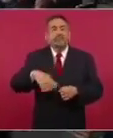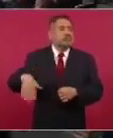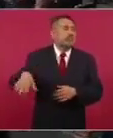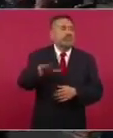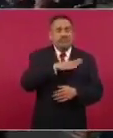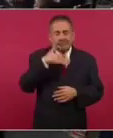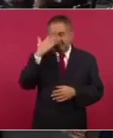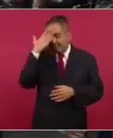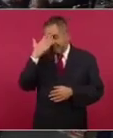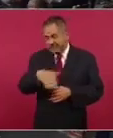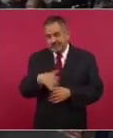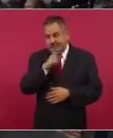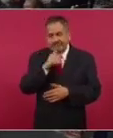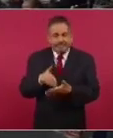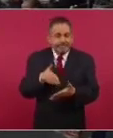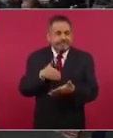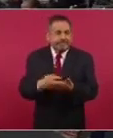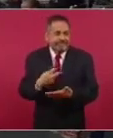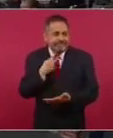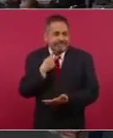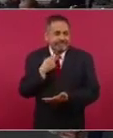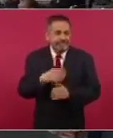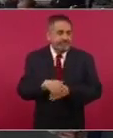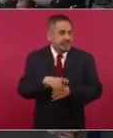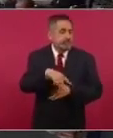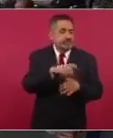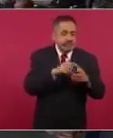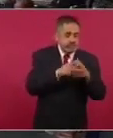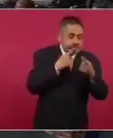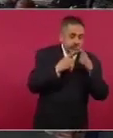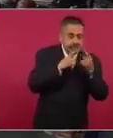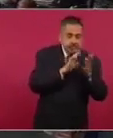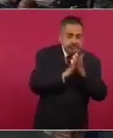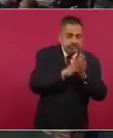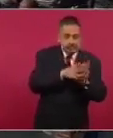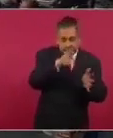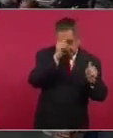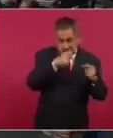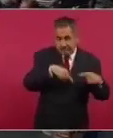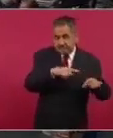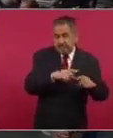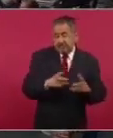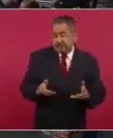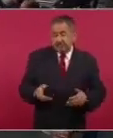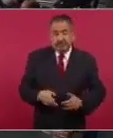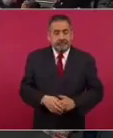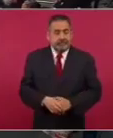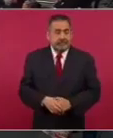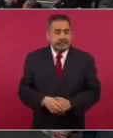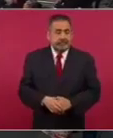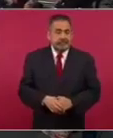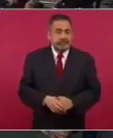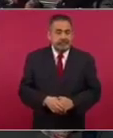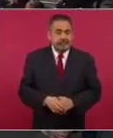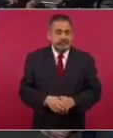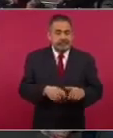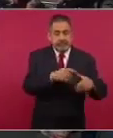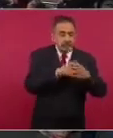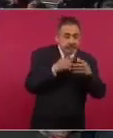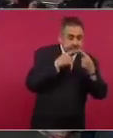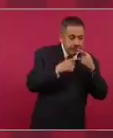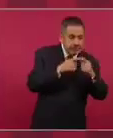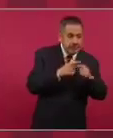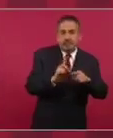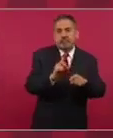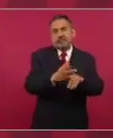público, que ya se pusieron de acuerdo, ya. Bueno, se pusieron de acuerdo desde hace